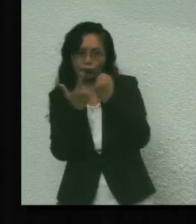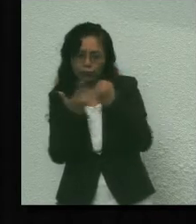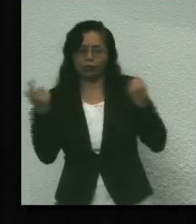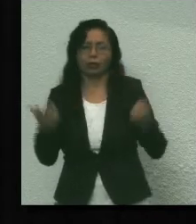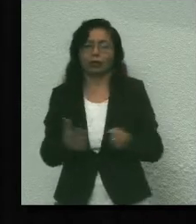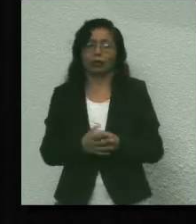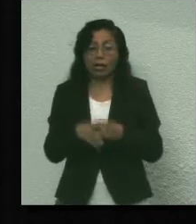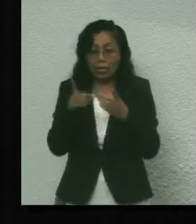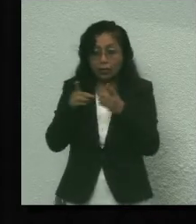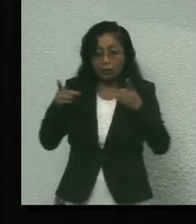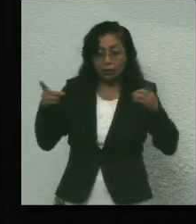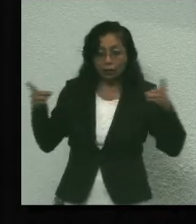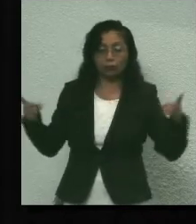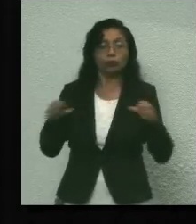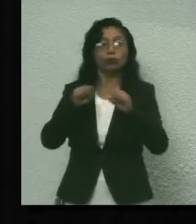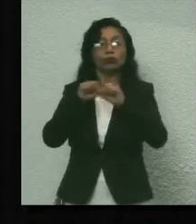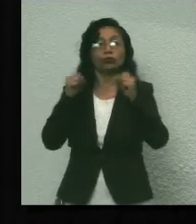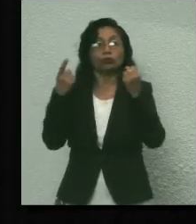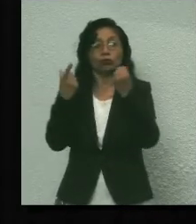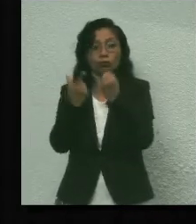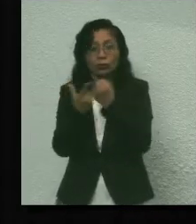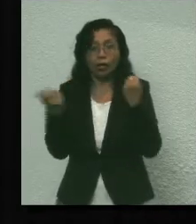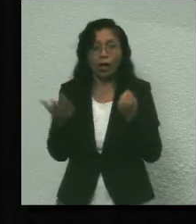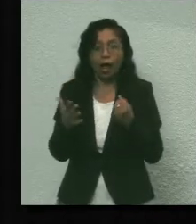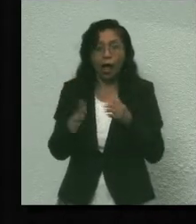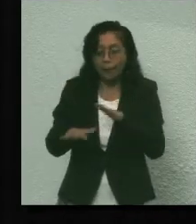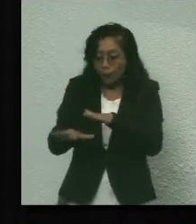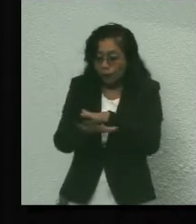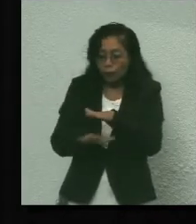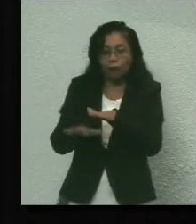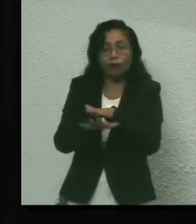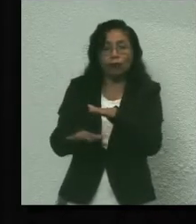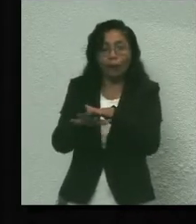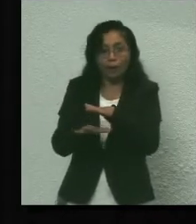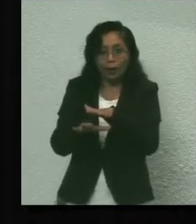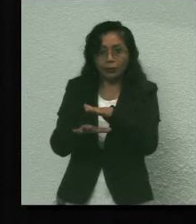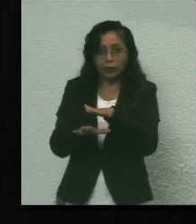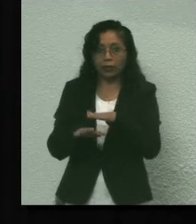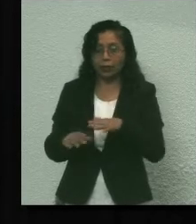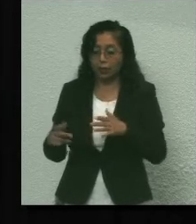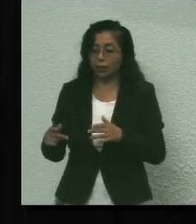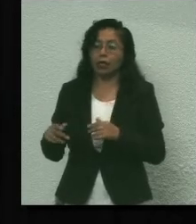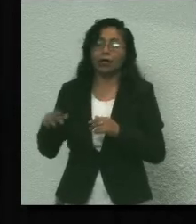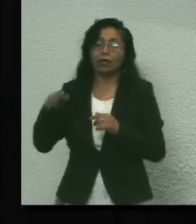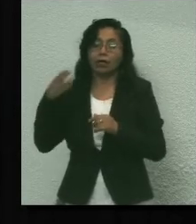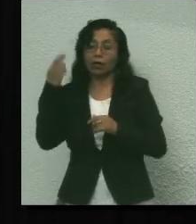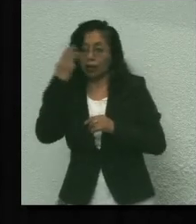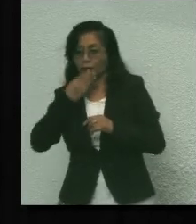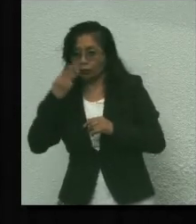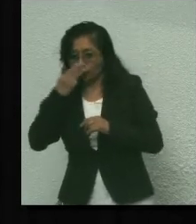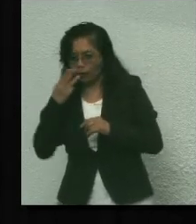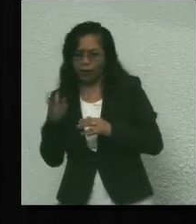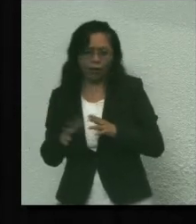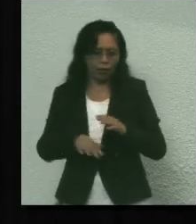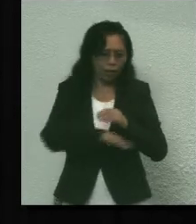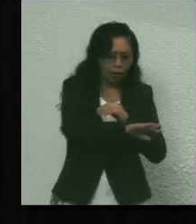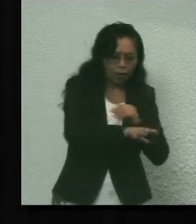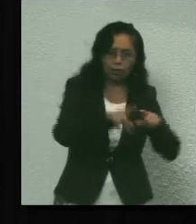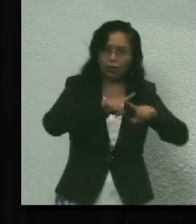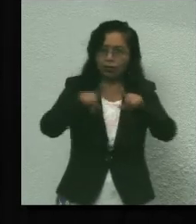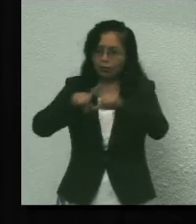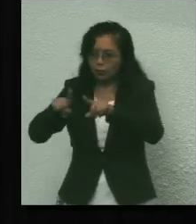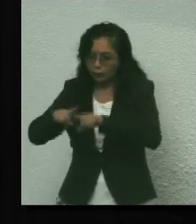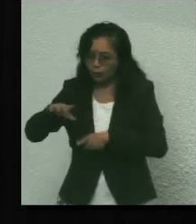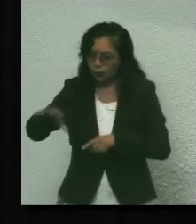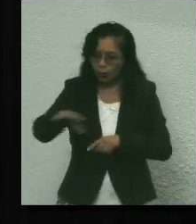de desarrollo social se contaba ya con una base en la zona maya y en las colonias populares en quintana roo